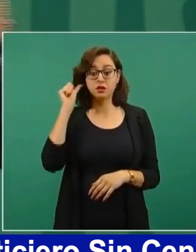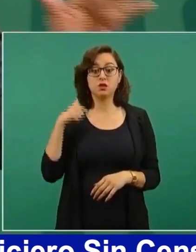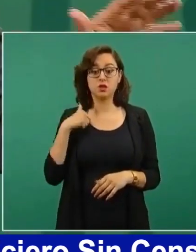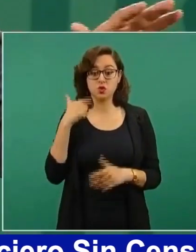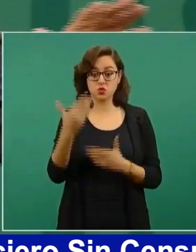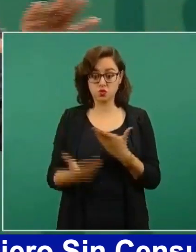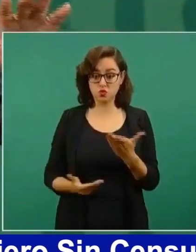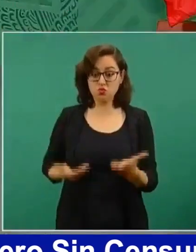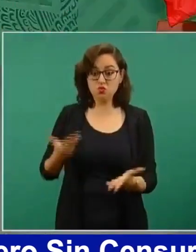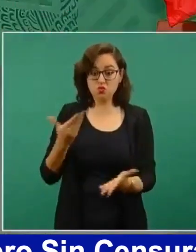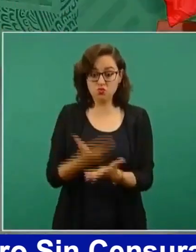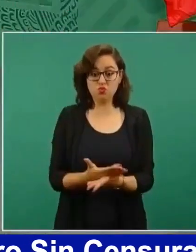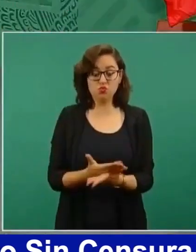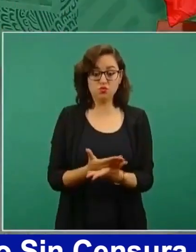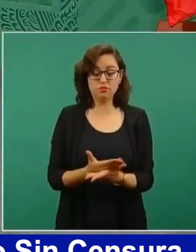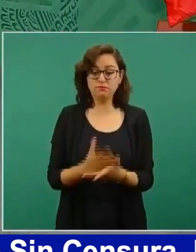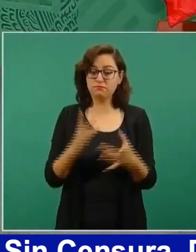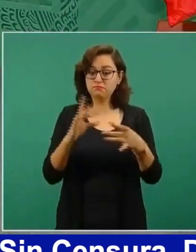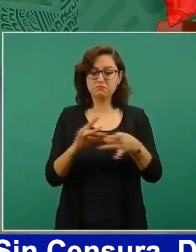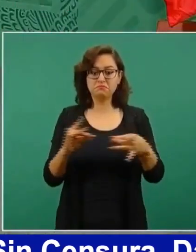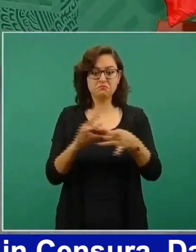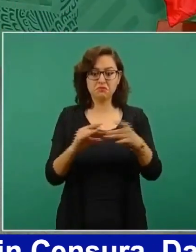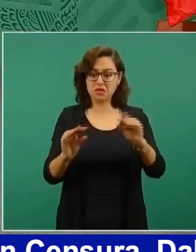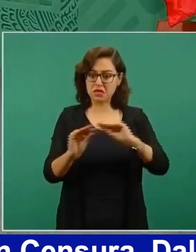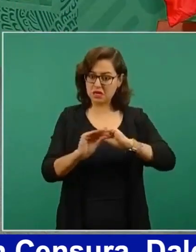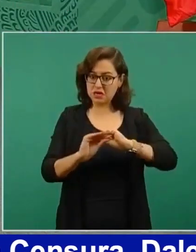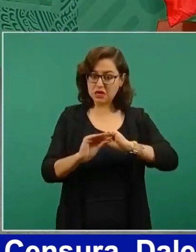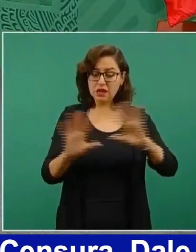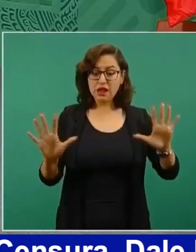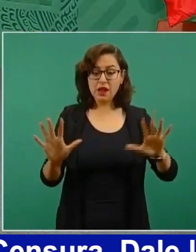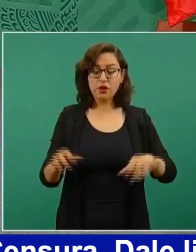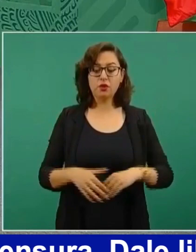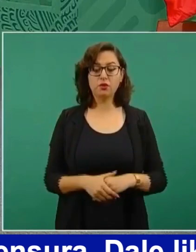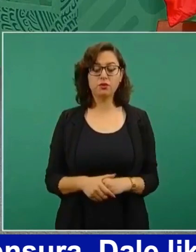así con toda la claridad.